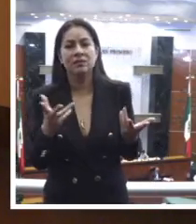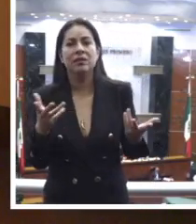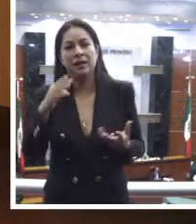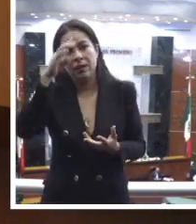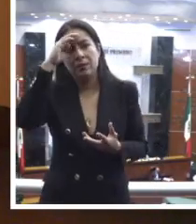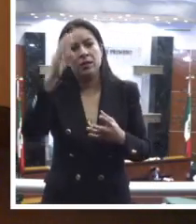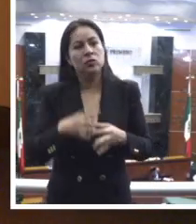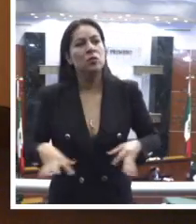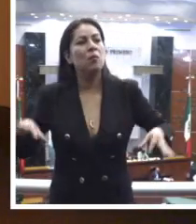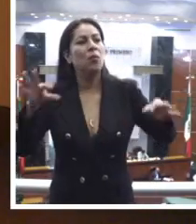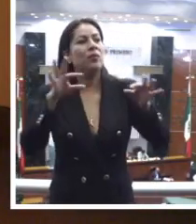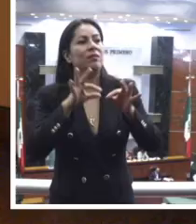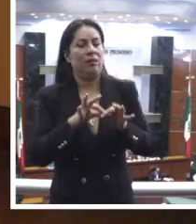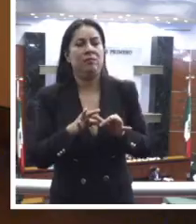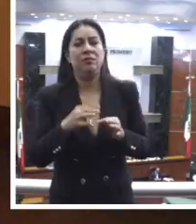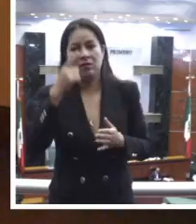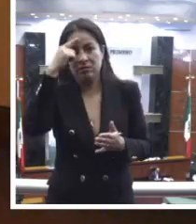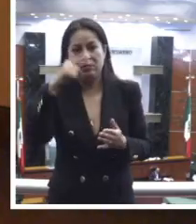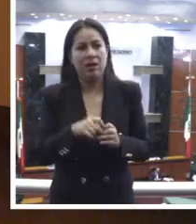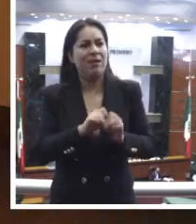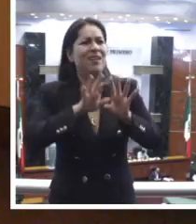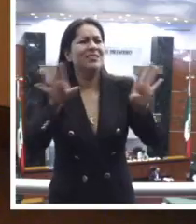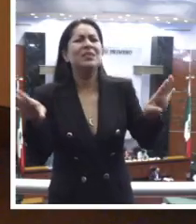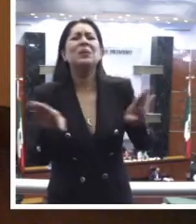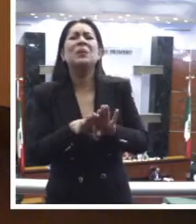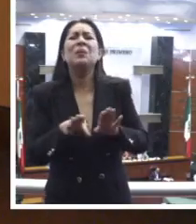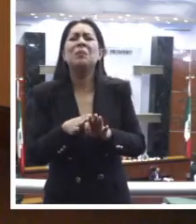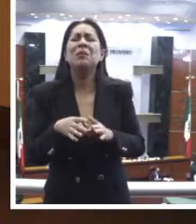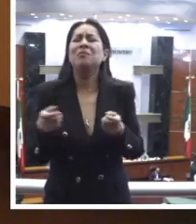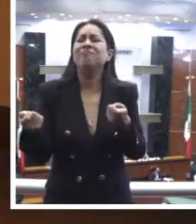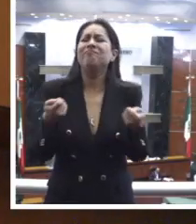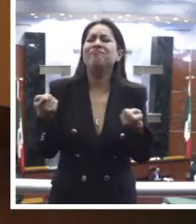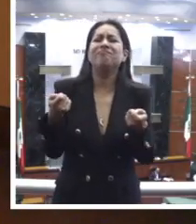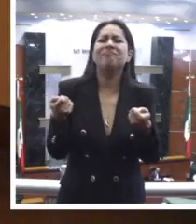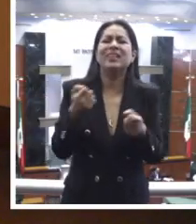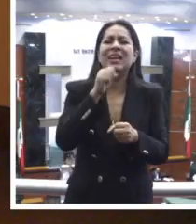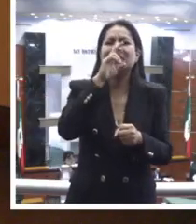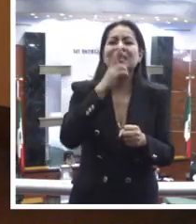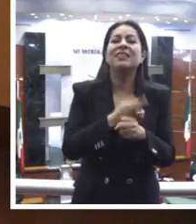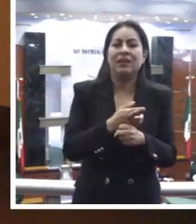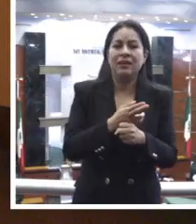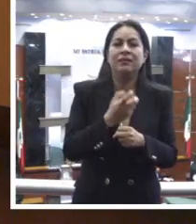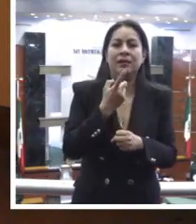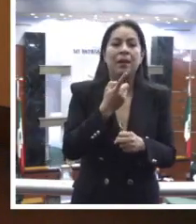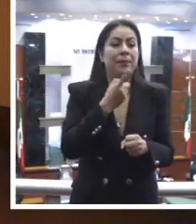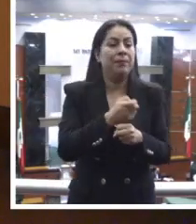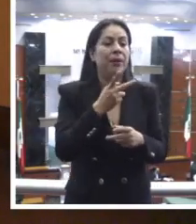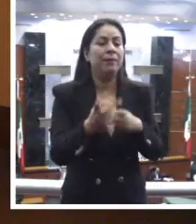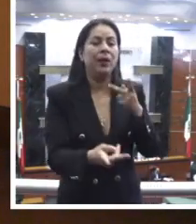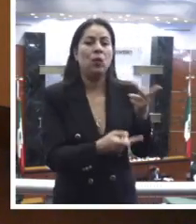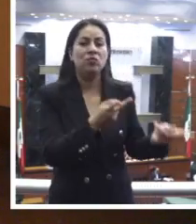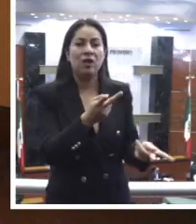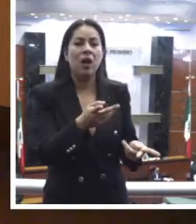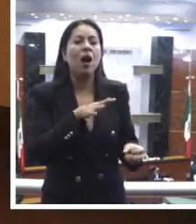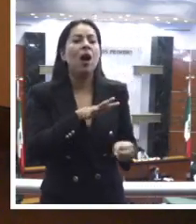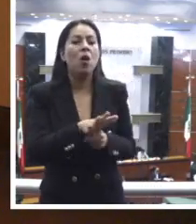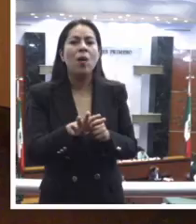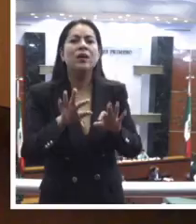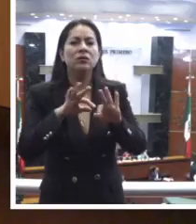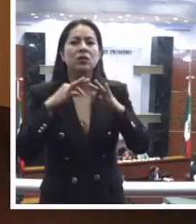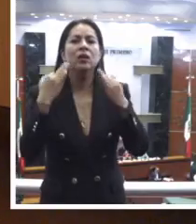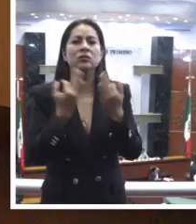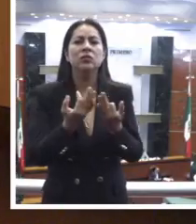considero fundamentales para esclarecer cómo se está conduciendo esta secretaría. Primera pregunta, ¿cuáles son las